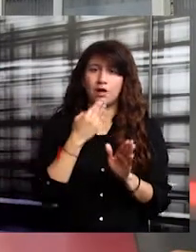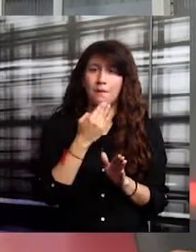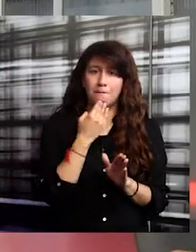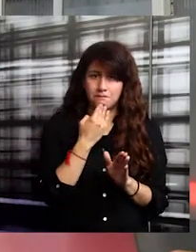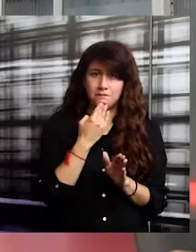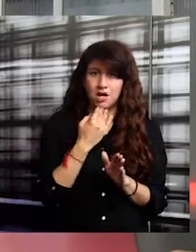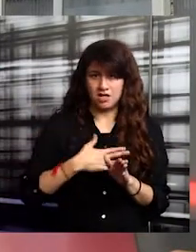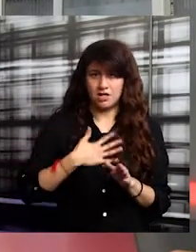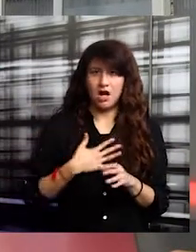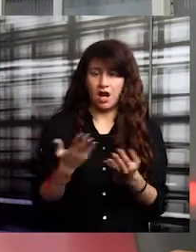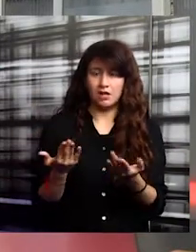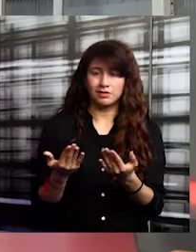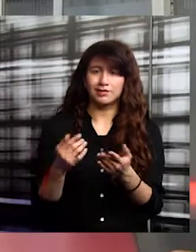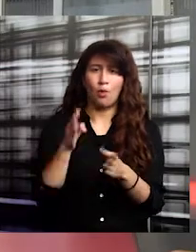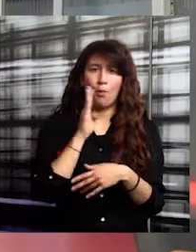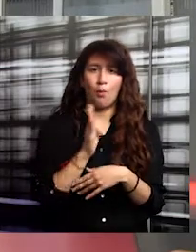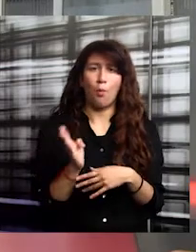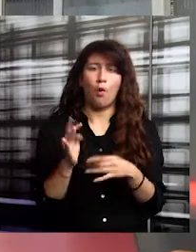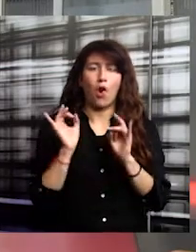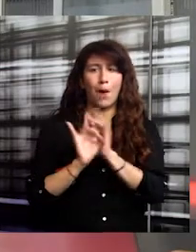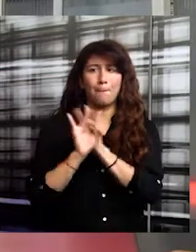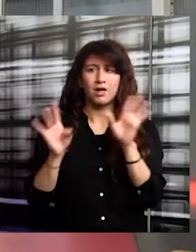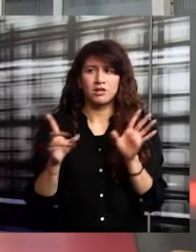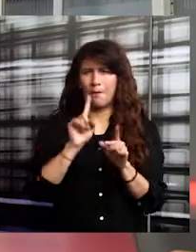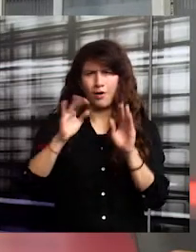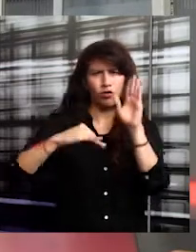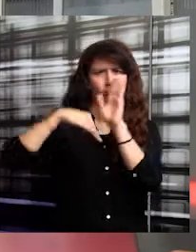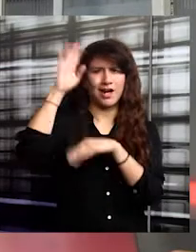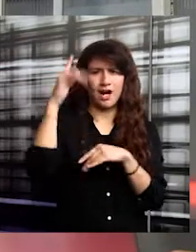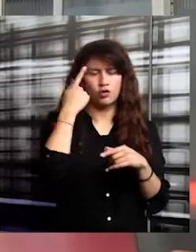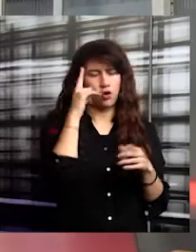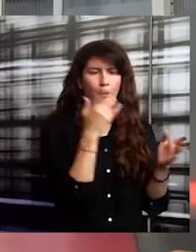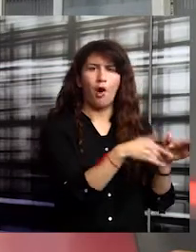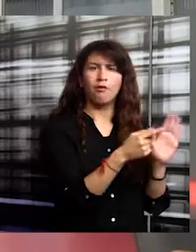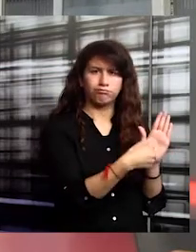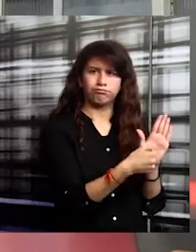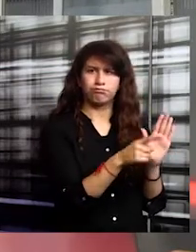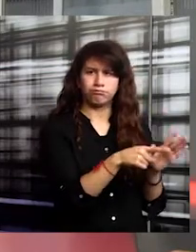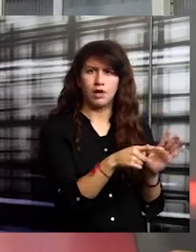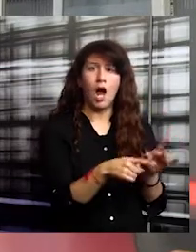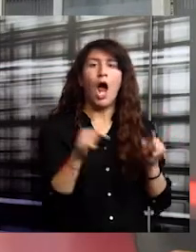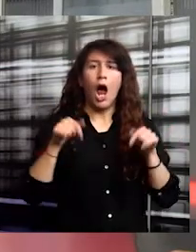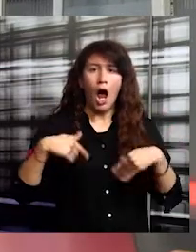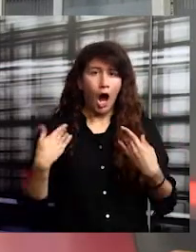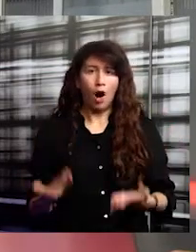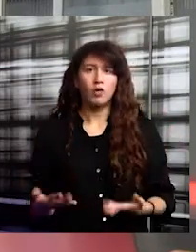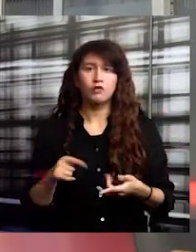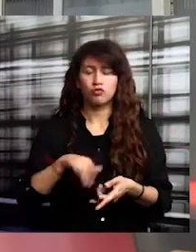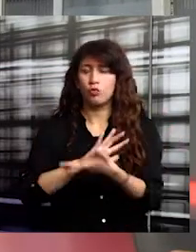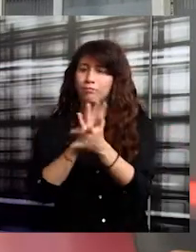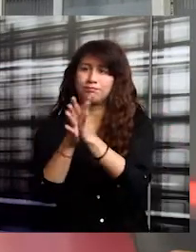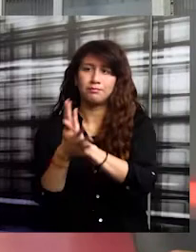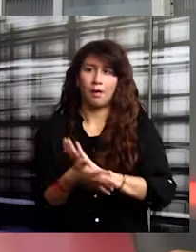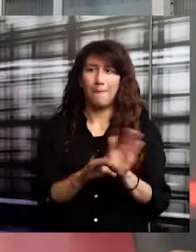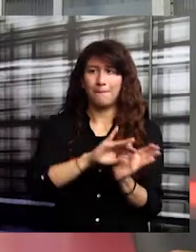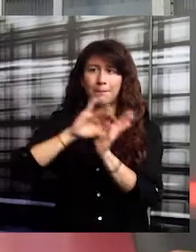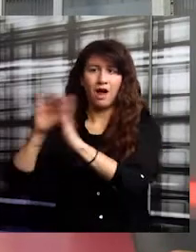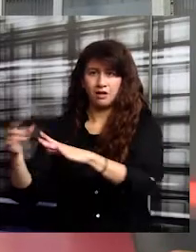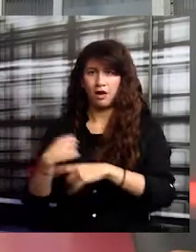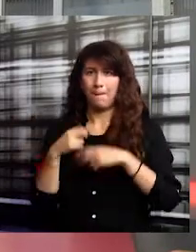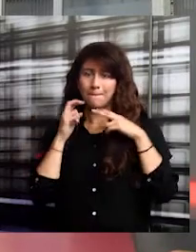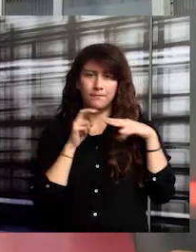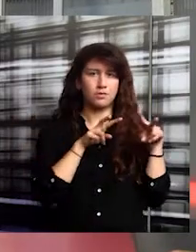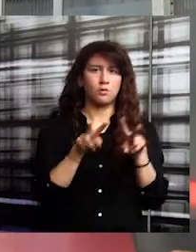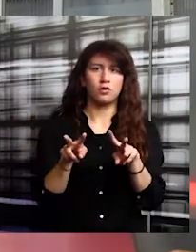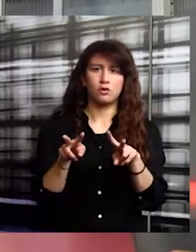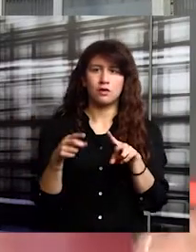como el de para esos capítulos. Ahora, todo esto también basa en que, a mi juicio, también se debe modificar el artículo